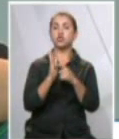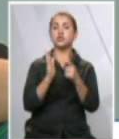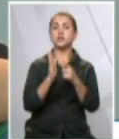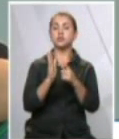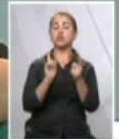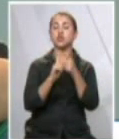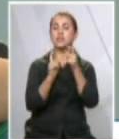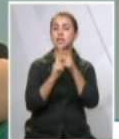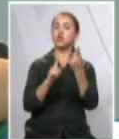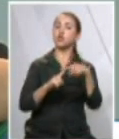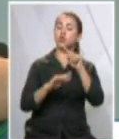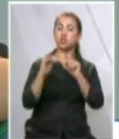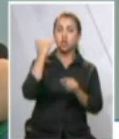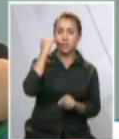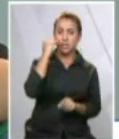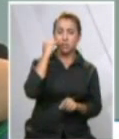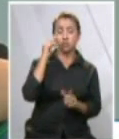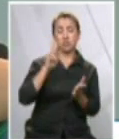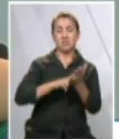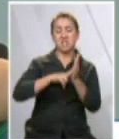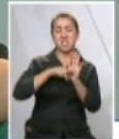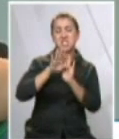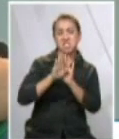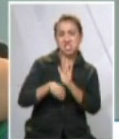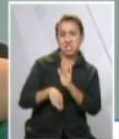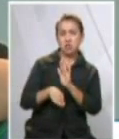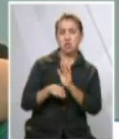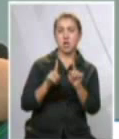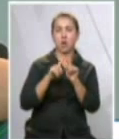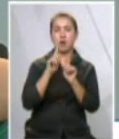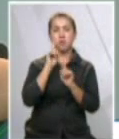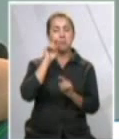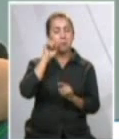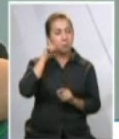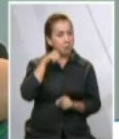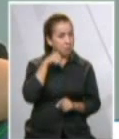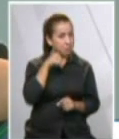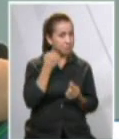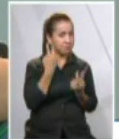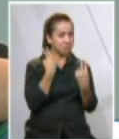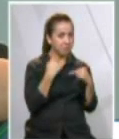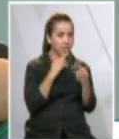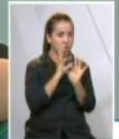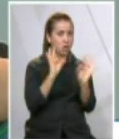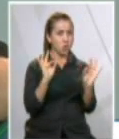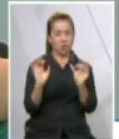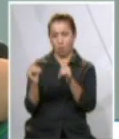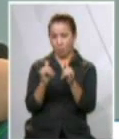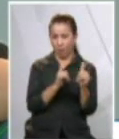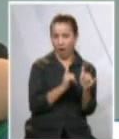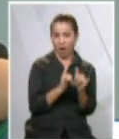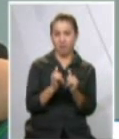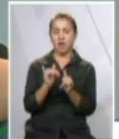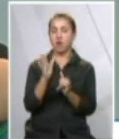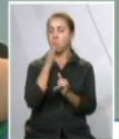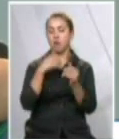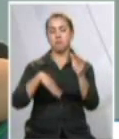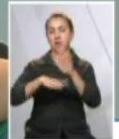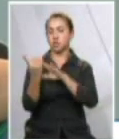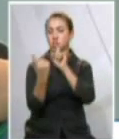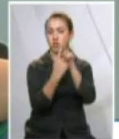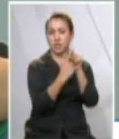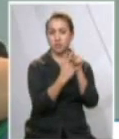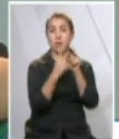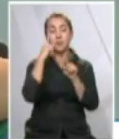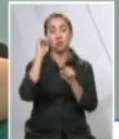niños. Yo, la verdad, cuando era muy chico era como bien tímido, entonces nunca jugaba, no tenía mayor contacto. A lo